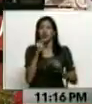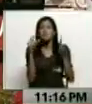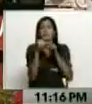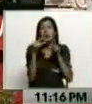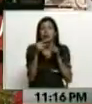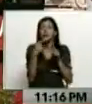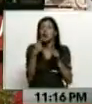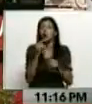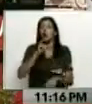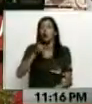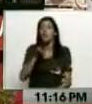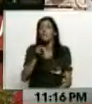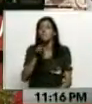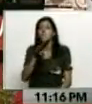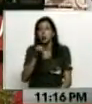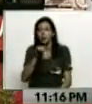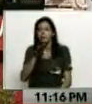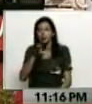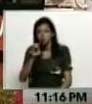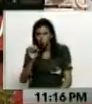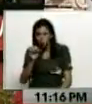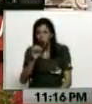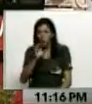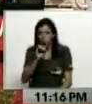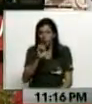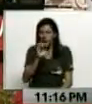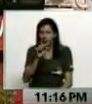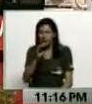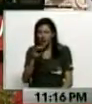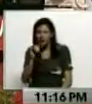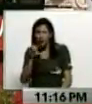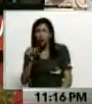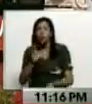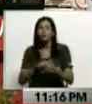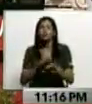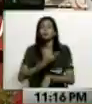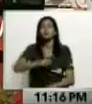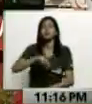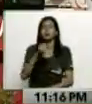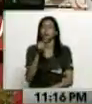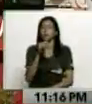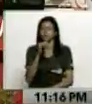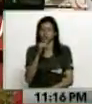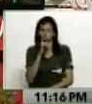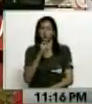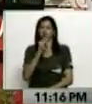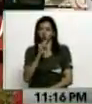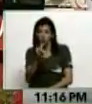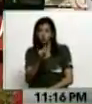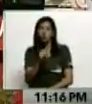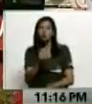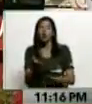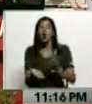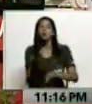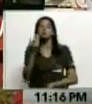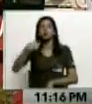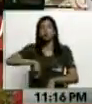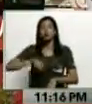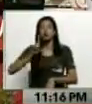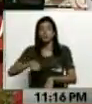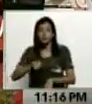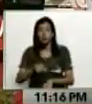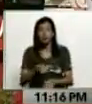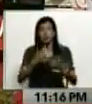cierro comillas Claro está que olalquiaga lo dice luego del anuncio del presidente de la república Nicolás Maduro de Elevar Los sueldos y